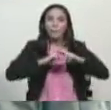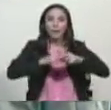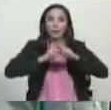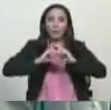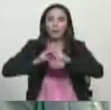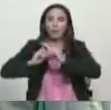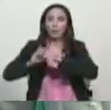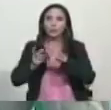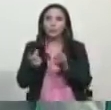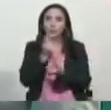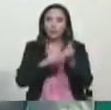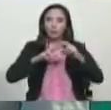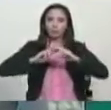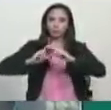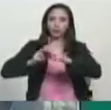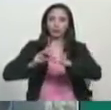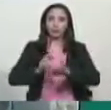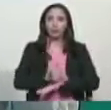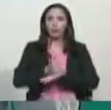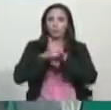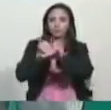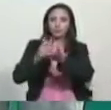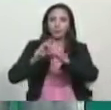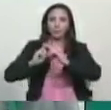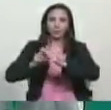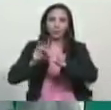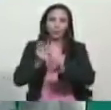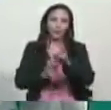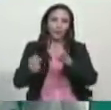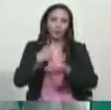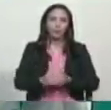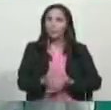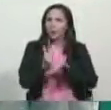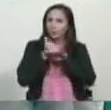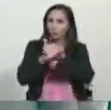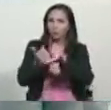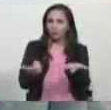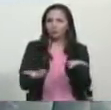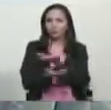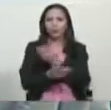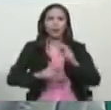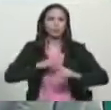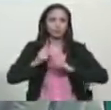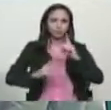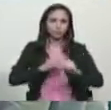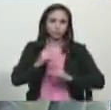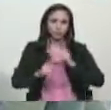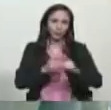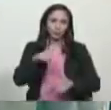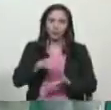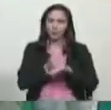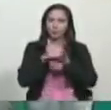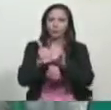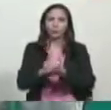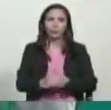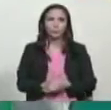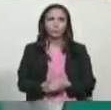de los créditos para nuestro pueblo, para seguir ayudando a la producción acá en nuestro país. Así que